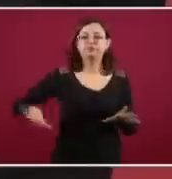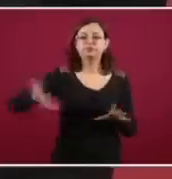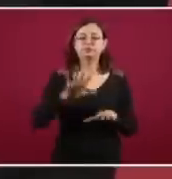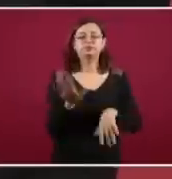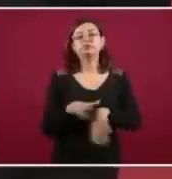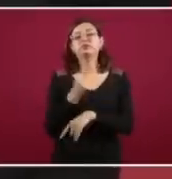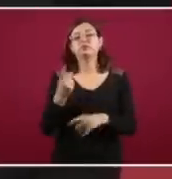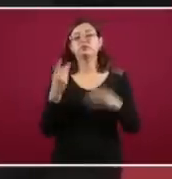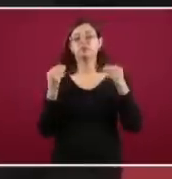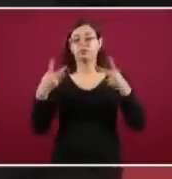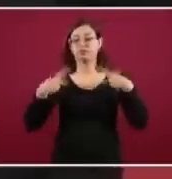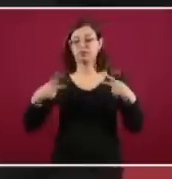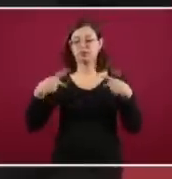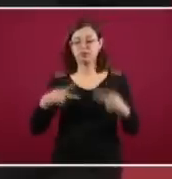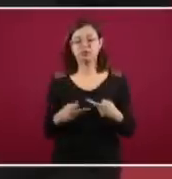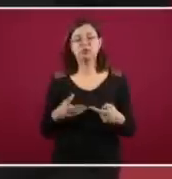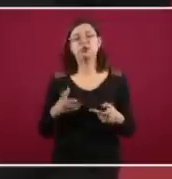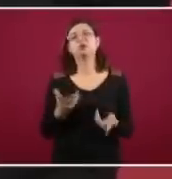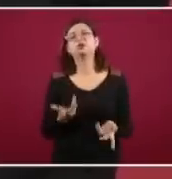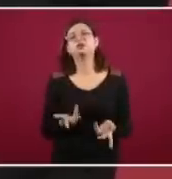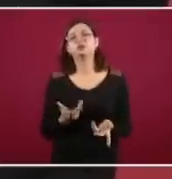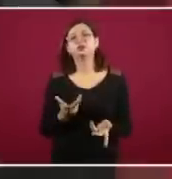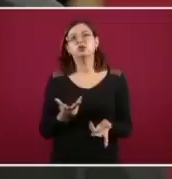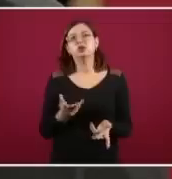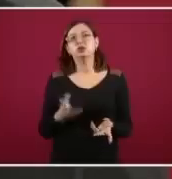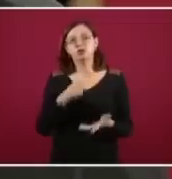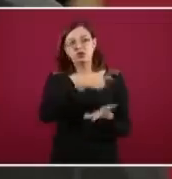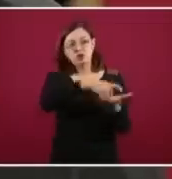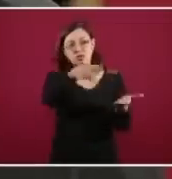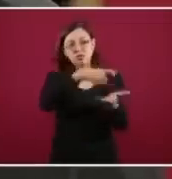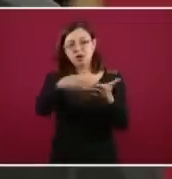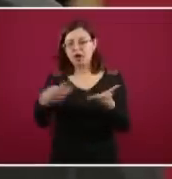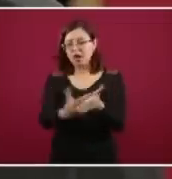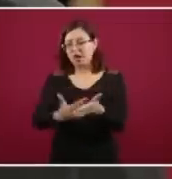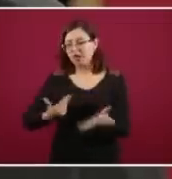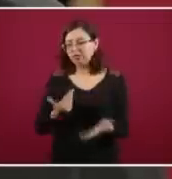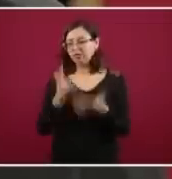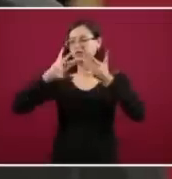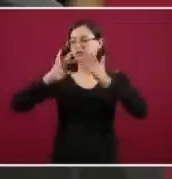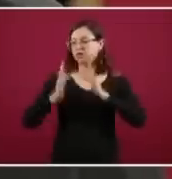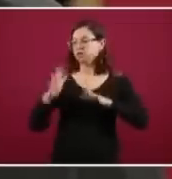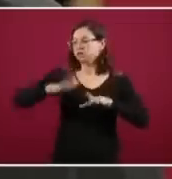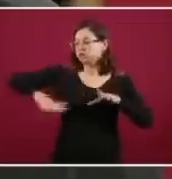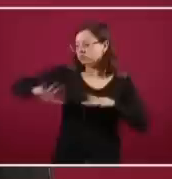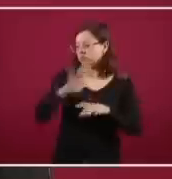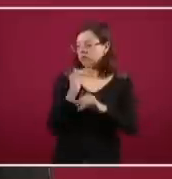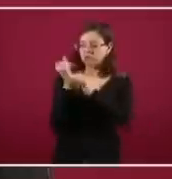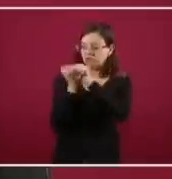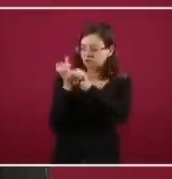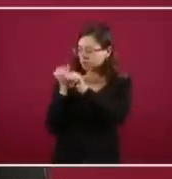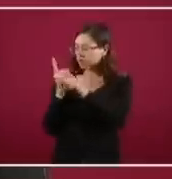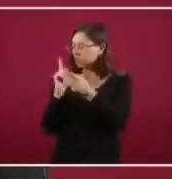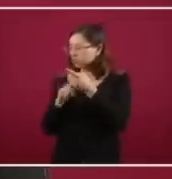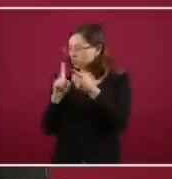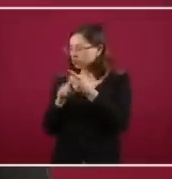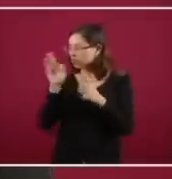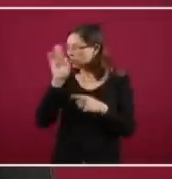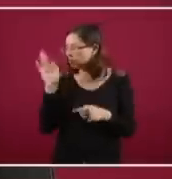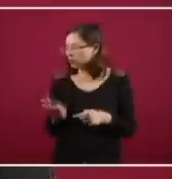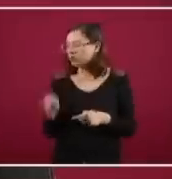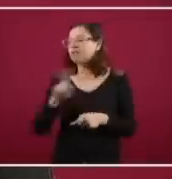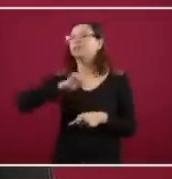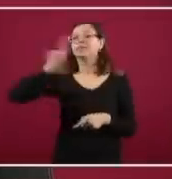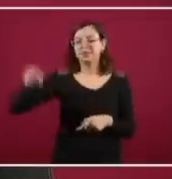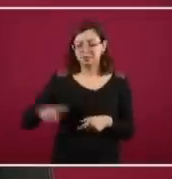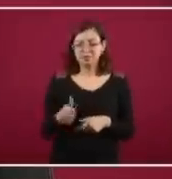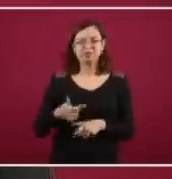de consumidores buscaron las ofertas y promociones por este medio, y una gran parte de ellos